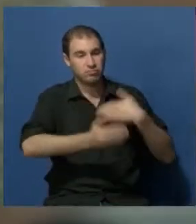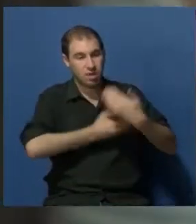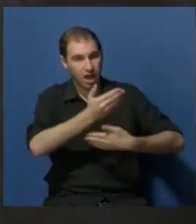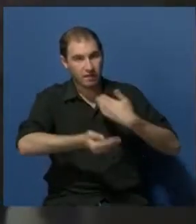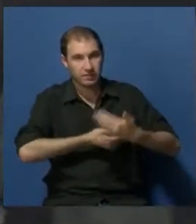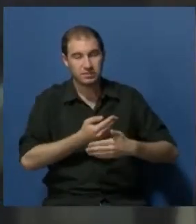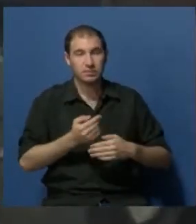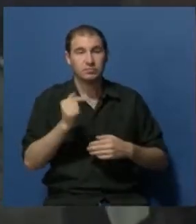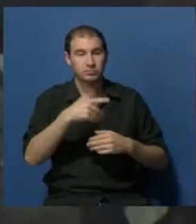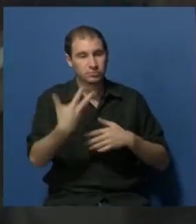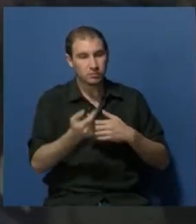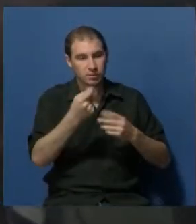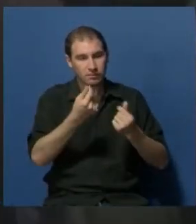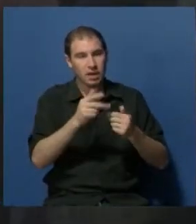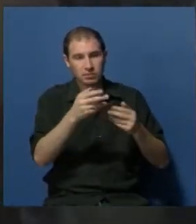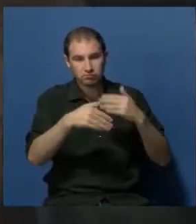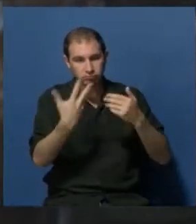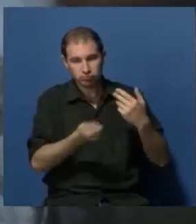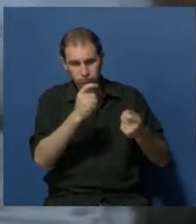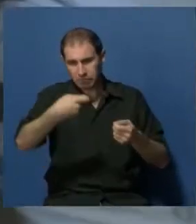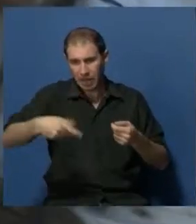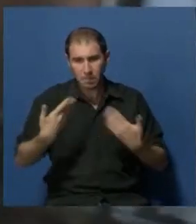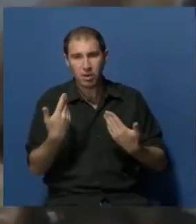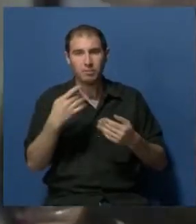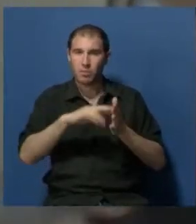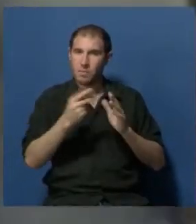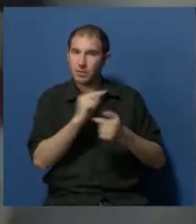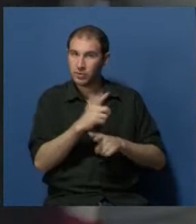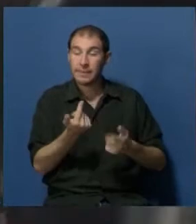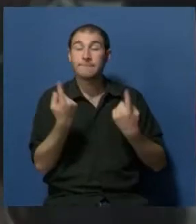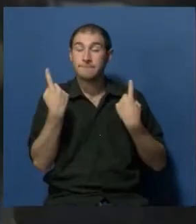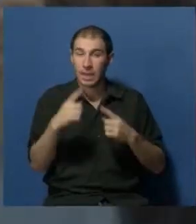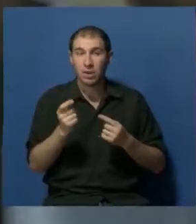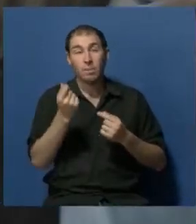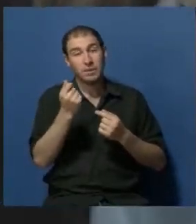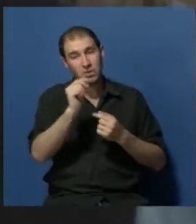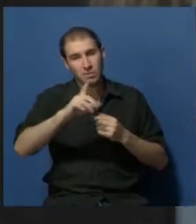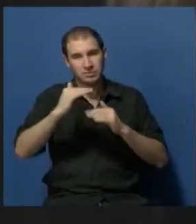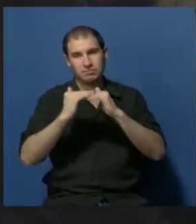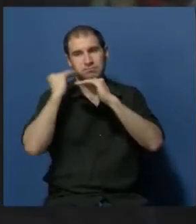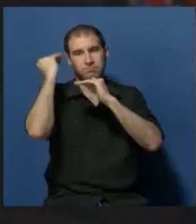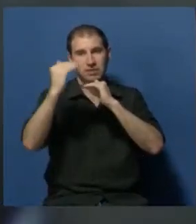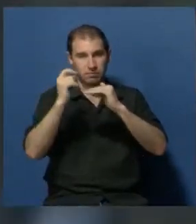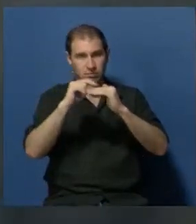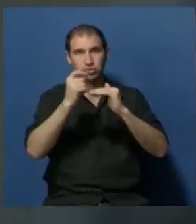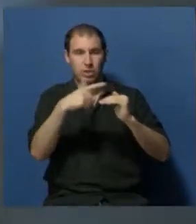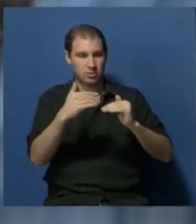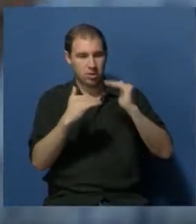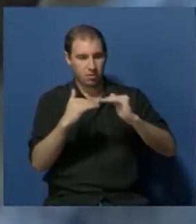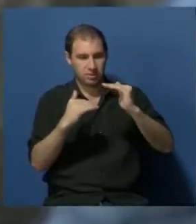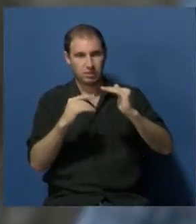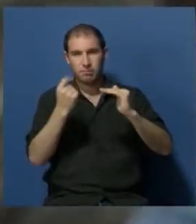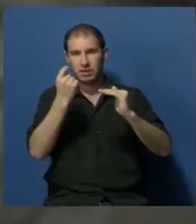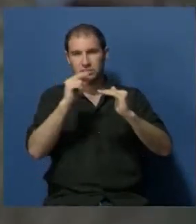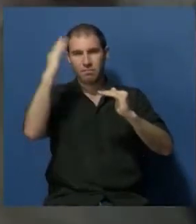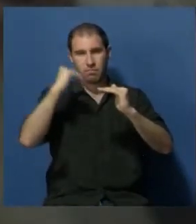y a vos te va alcanzando el dinero, no es tan problemático. Ahora, si los precios aumentan por encima de lo que te aumenta tu sueldo y